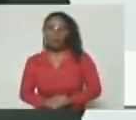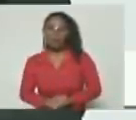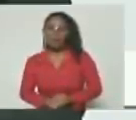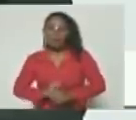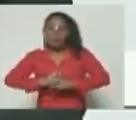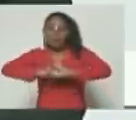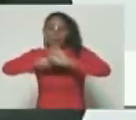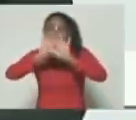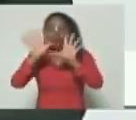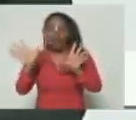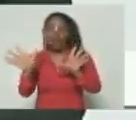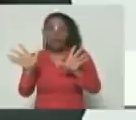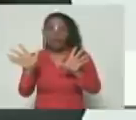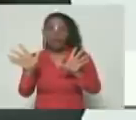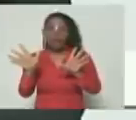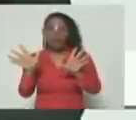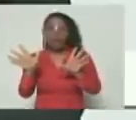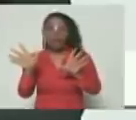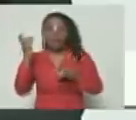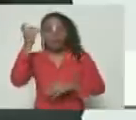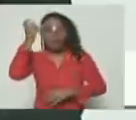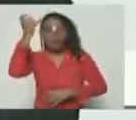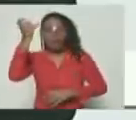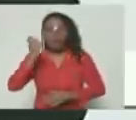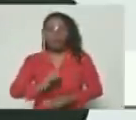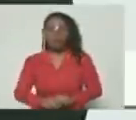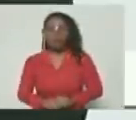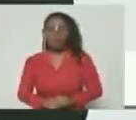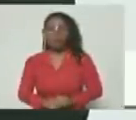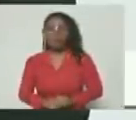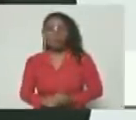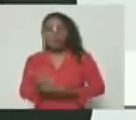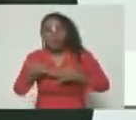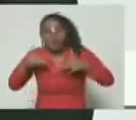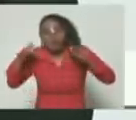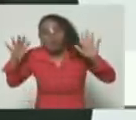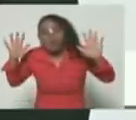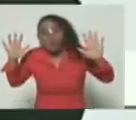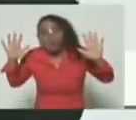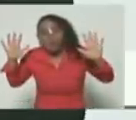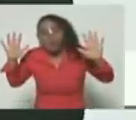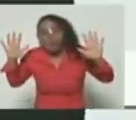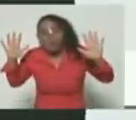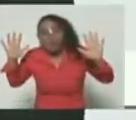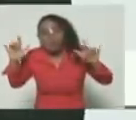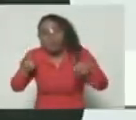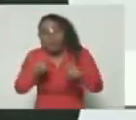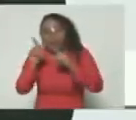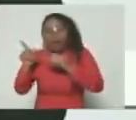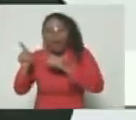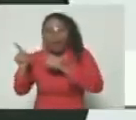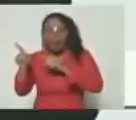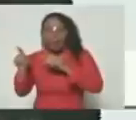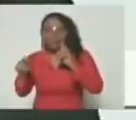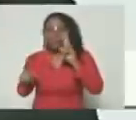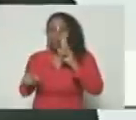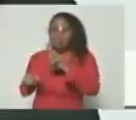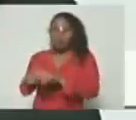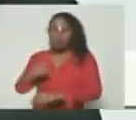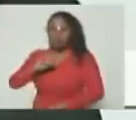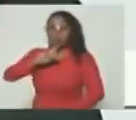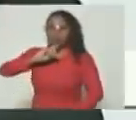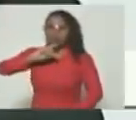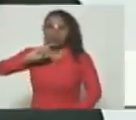claras convicciones. Sin embargo, de ahí a verlo como un enemigo,